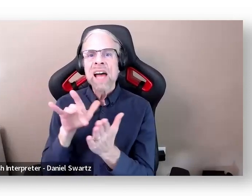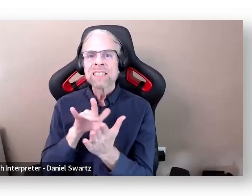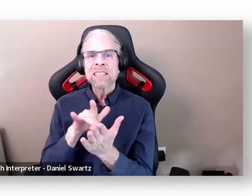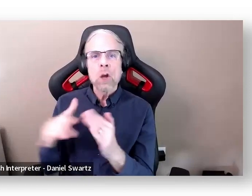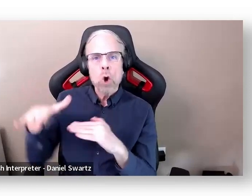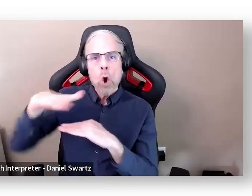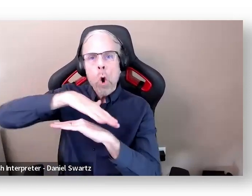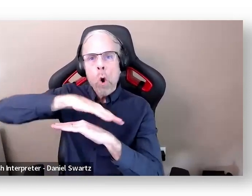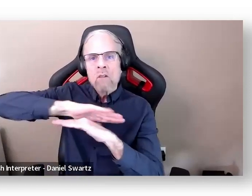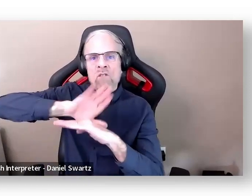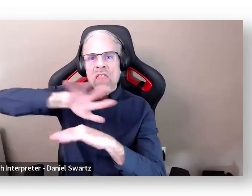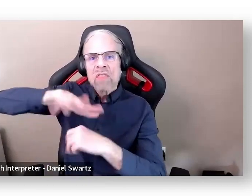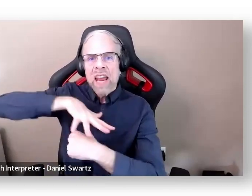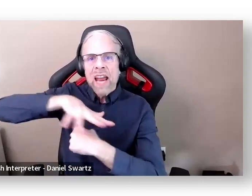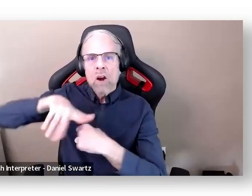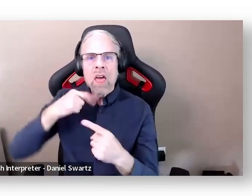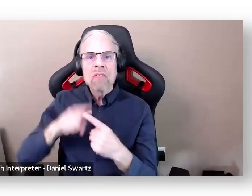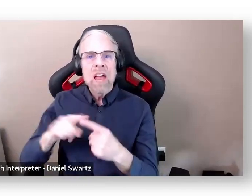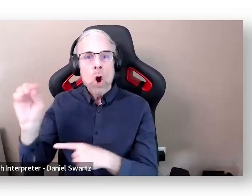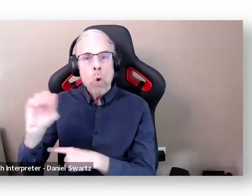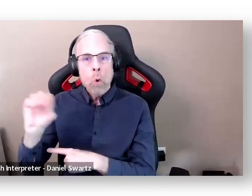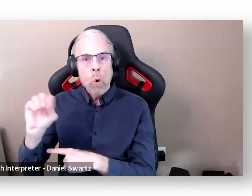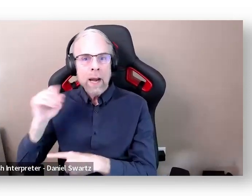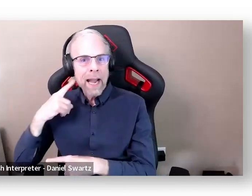modelado informático que se llama WOS.